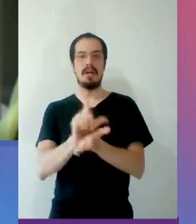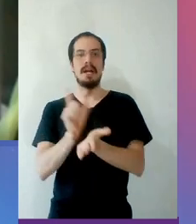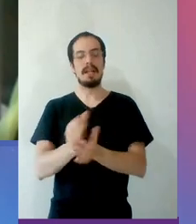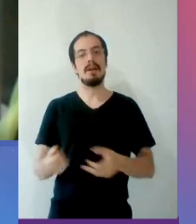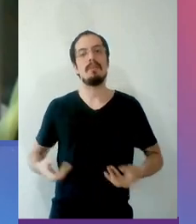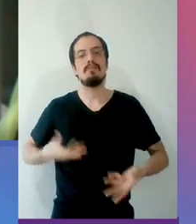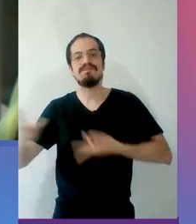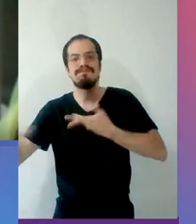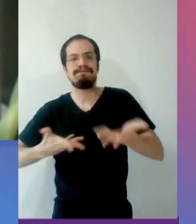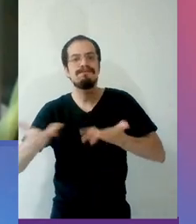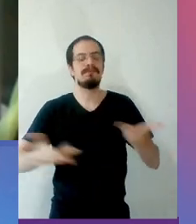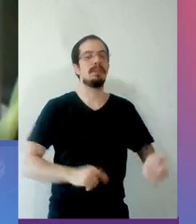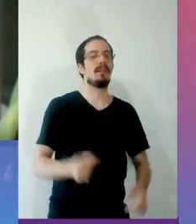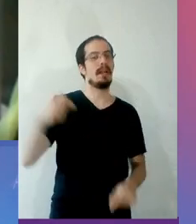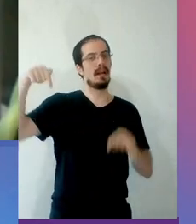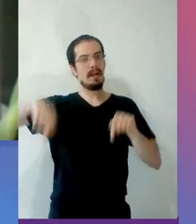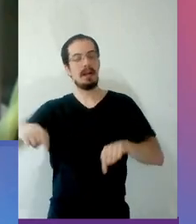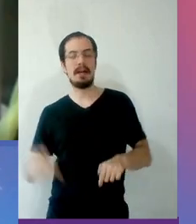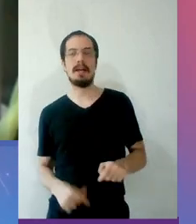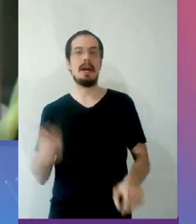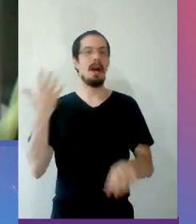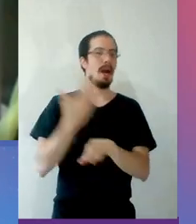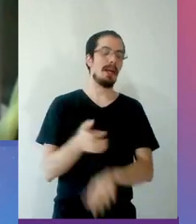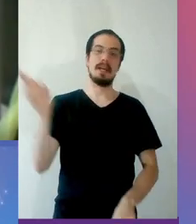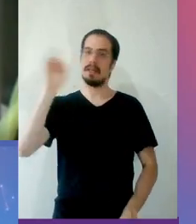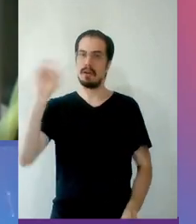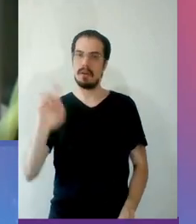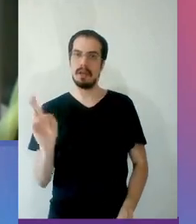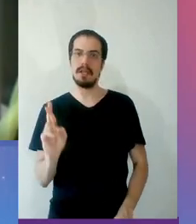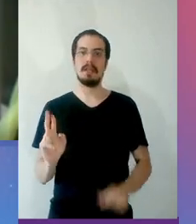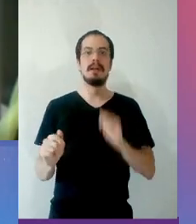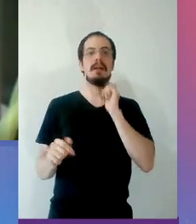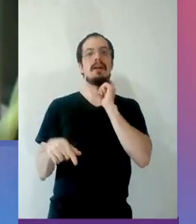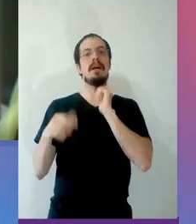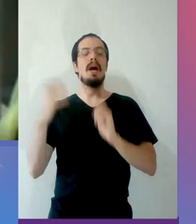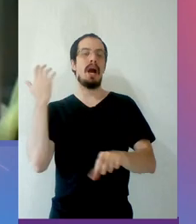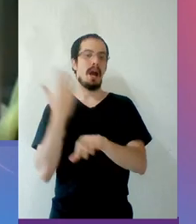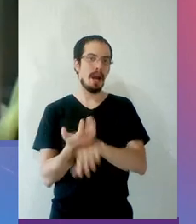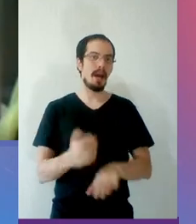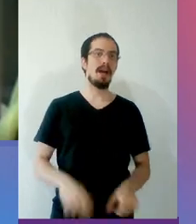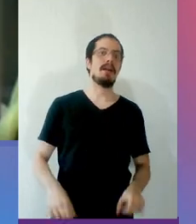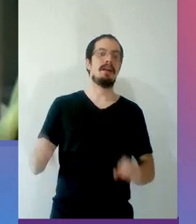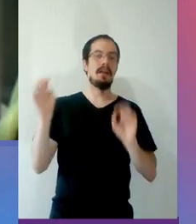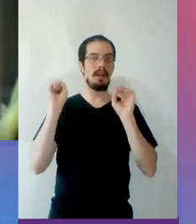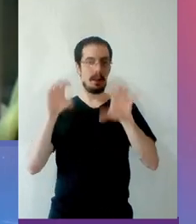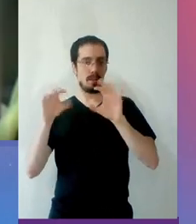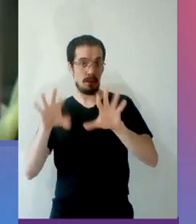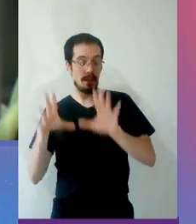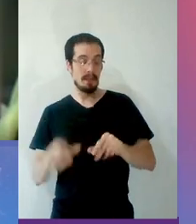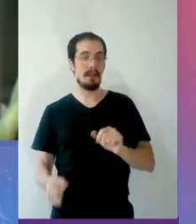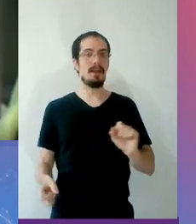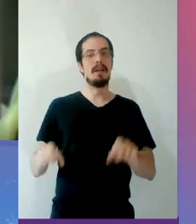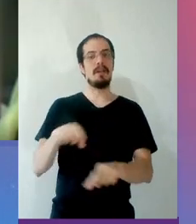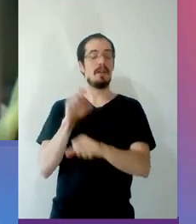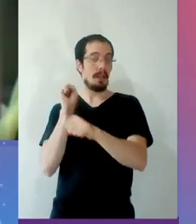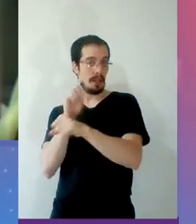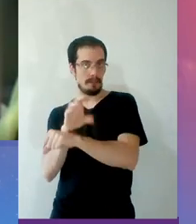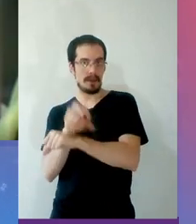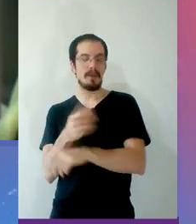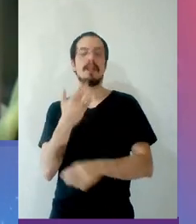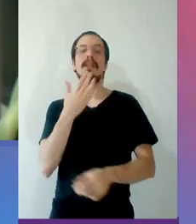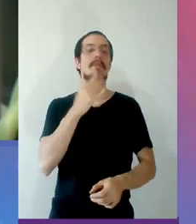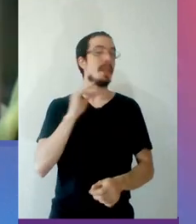Nosotros tenemos acá en la comuna de Recoleta educadores de párvulo, educadora diferencial, fonoaudiólogas,